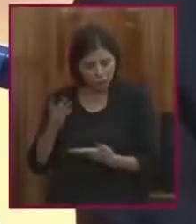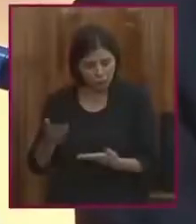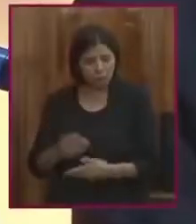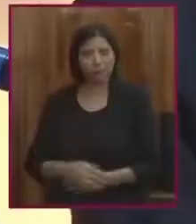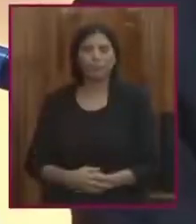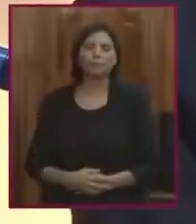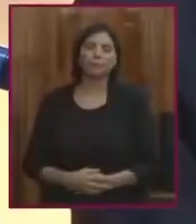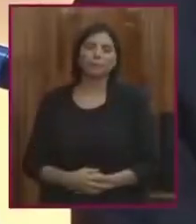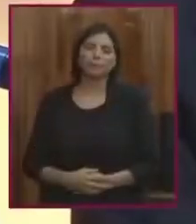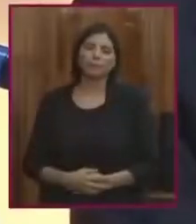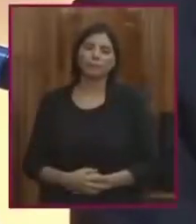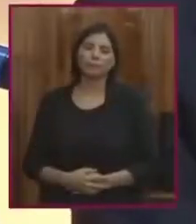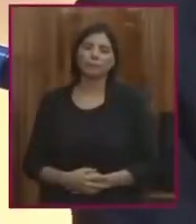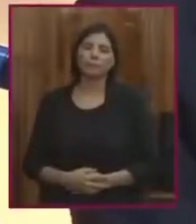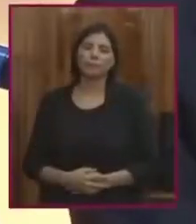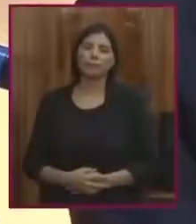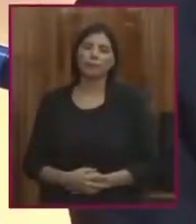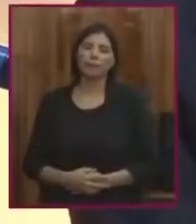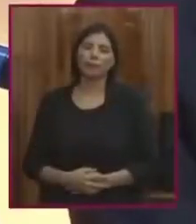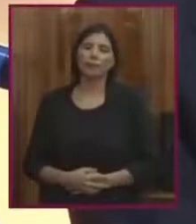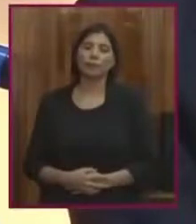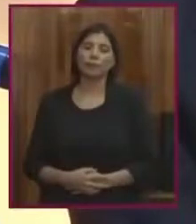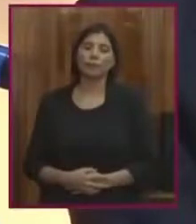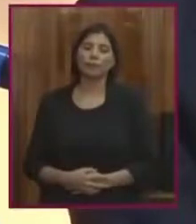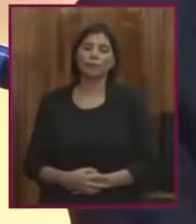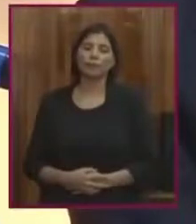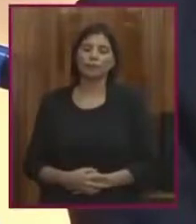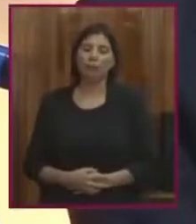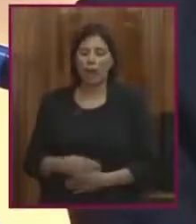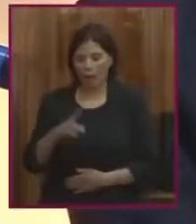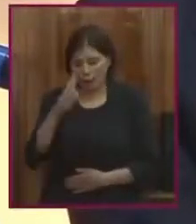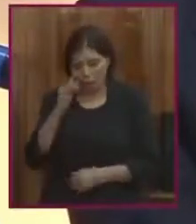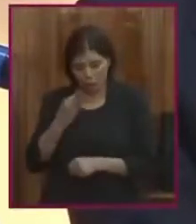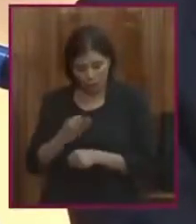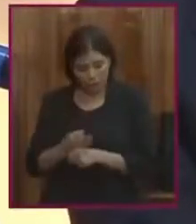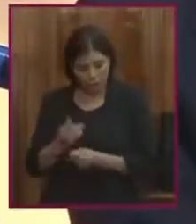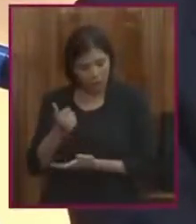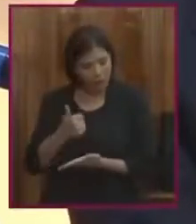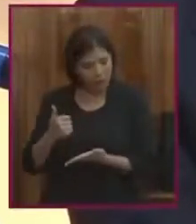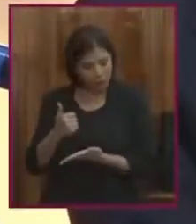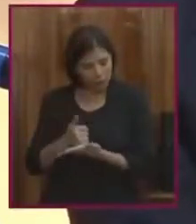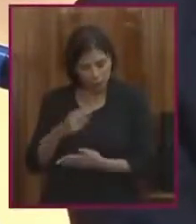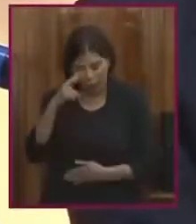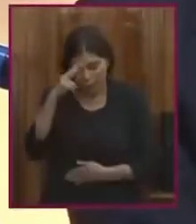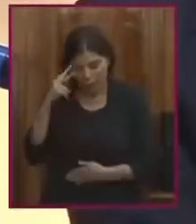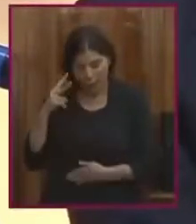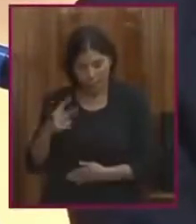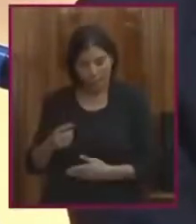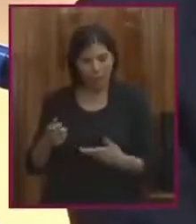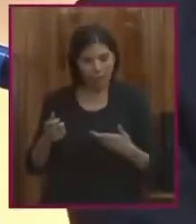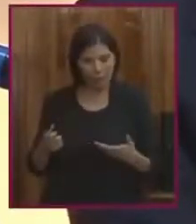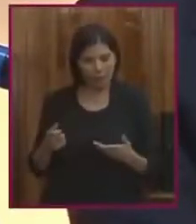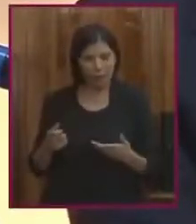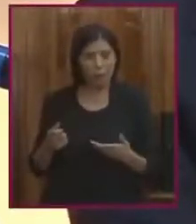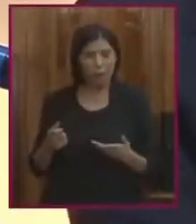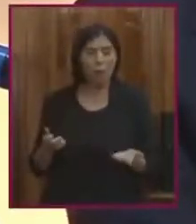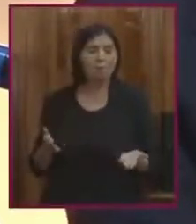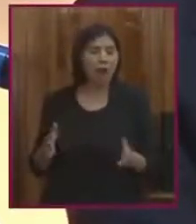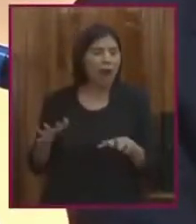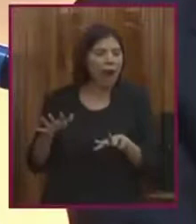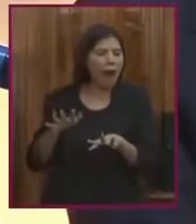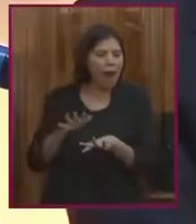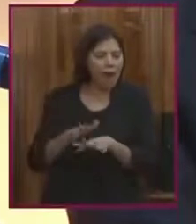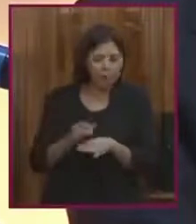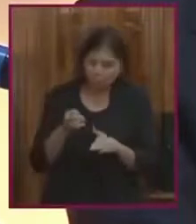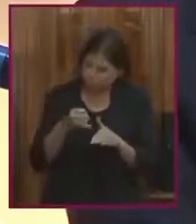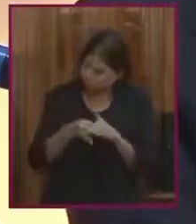presencia la Ciudad de México en una perspectiva de cambio profunda de la educación, lo mismo que